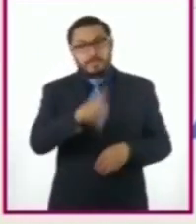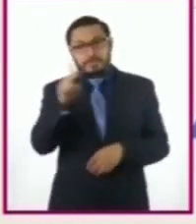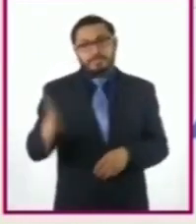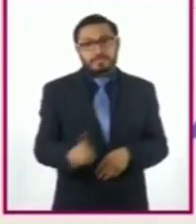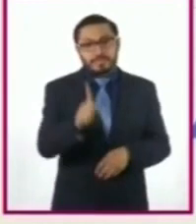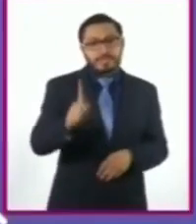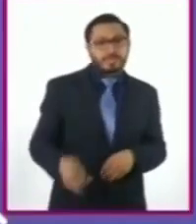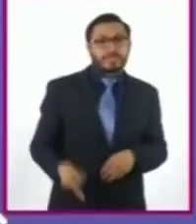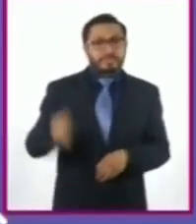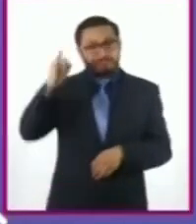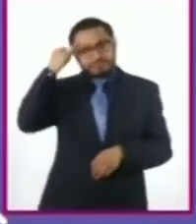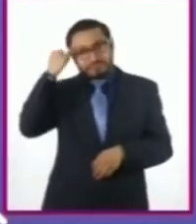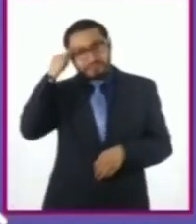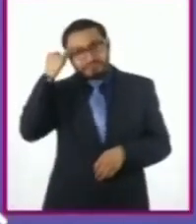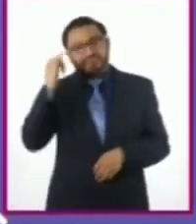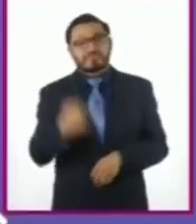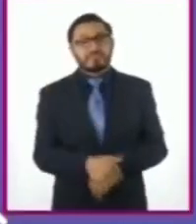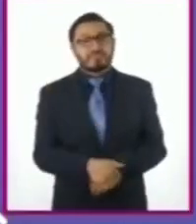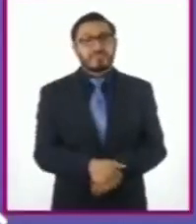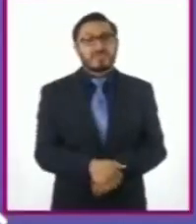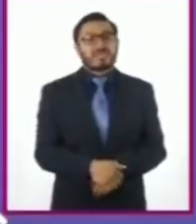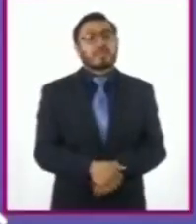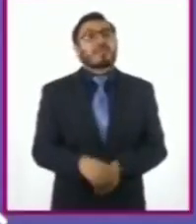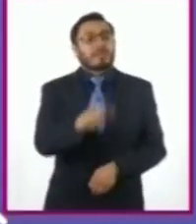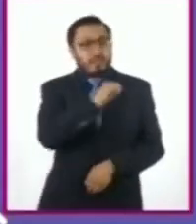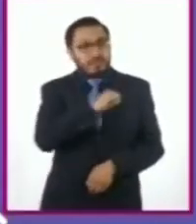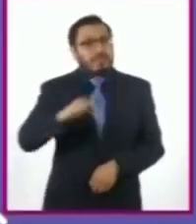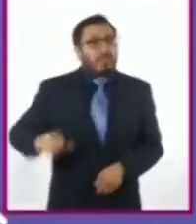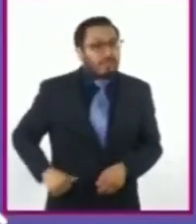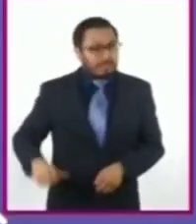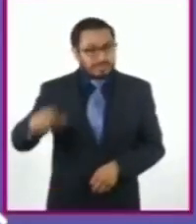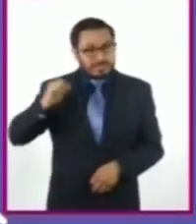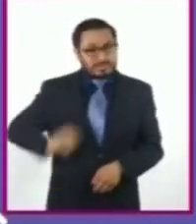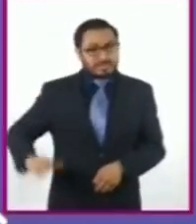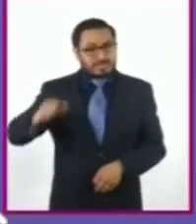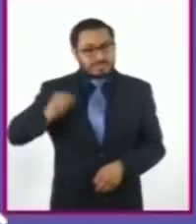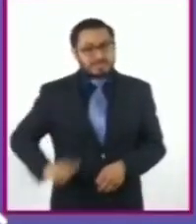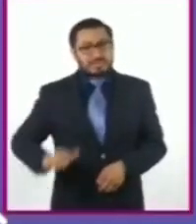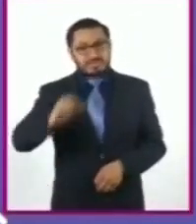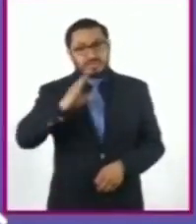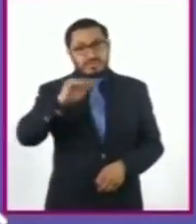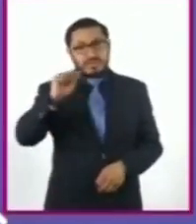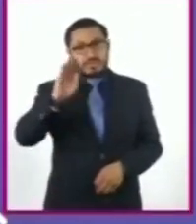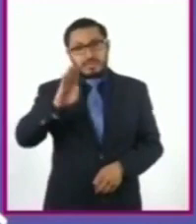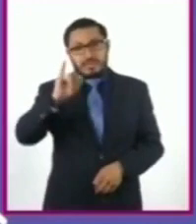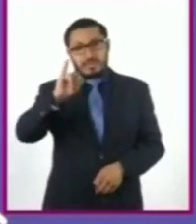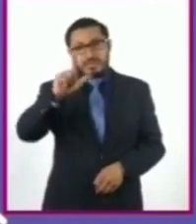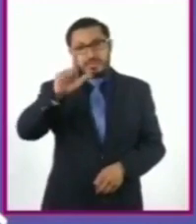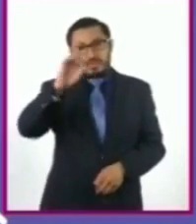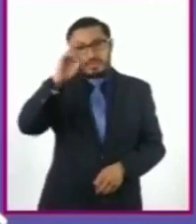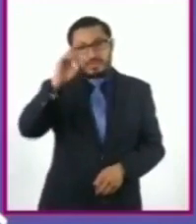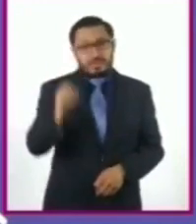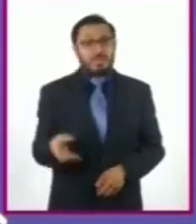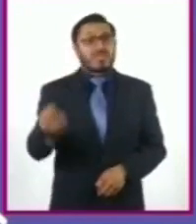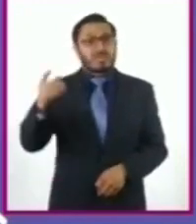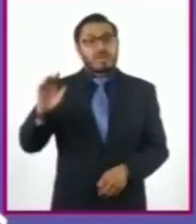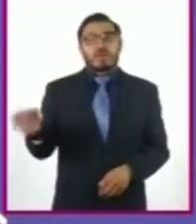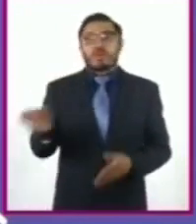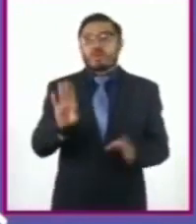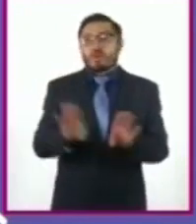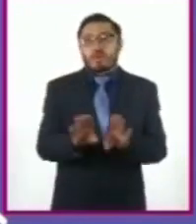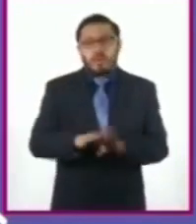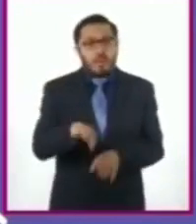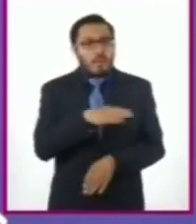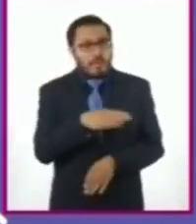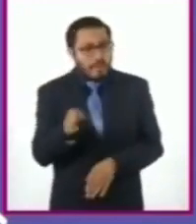indios. Los alcaldes de ese cabildo eran de la nobleza indígena para